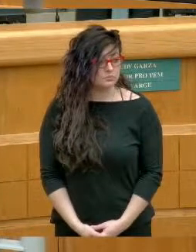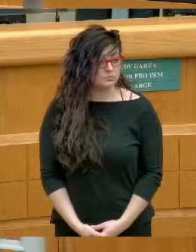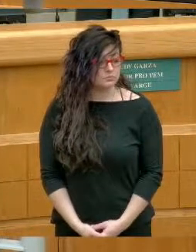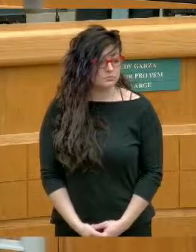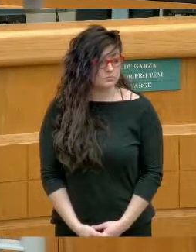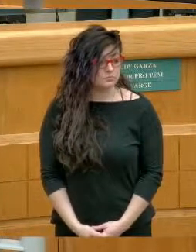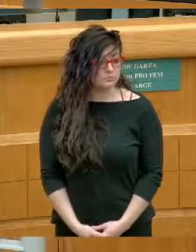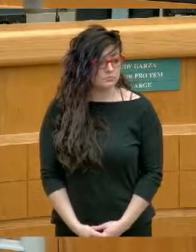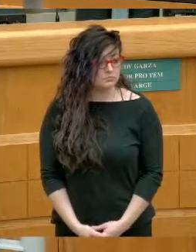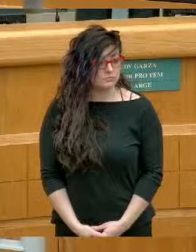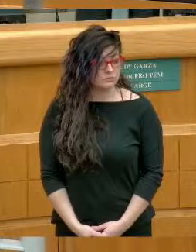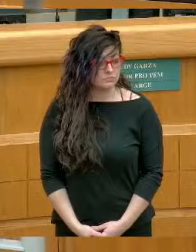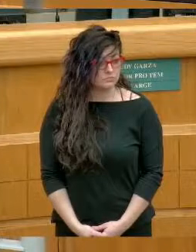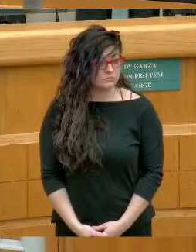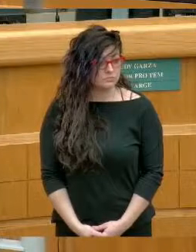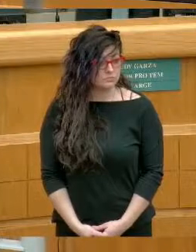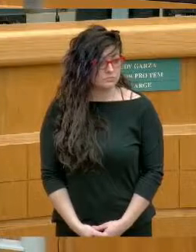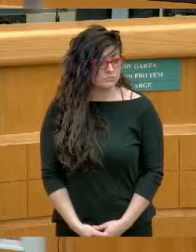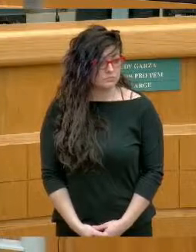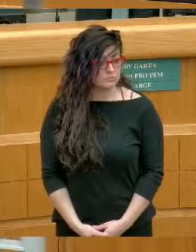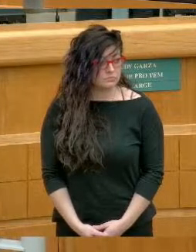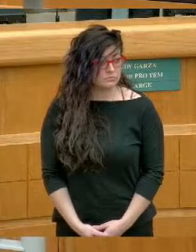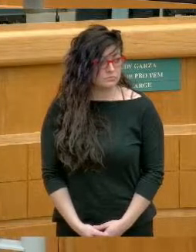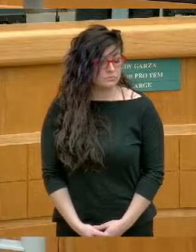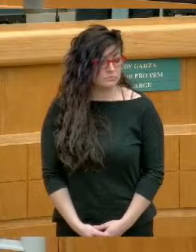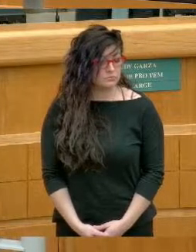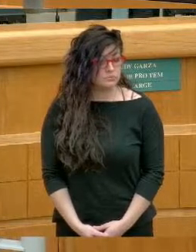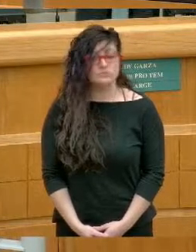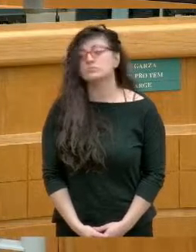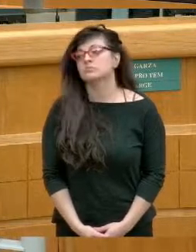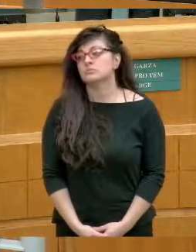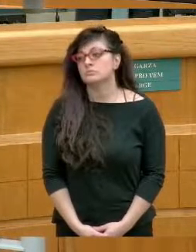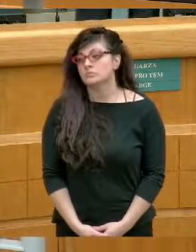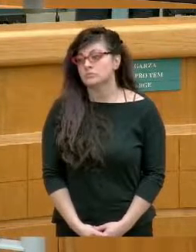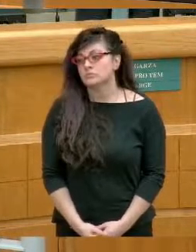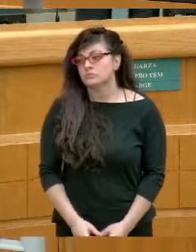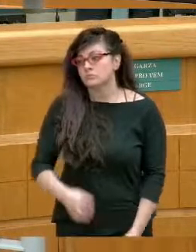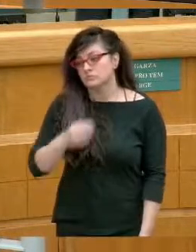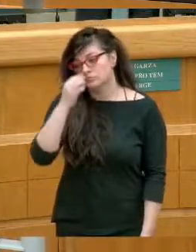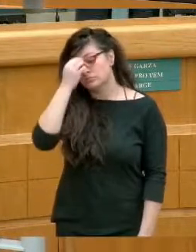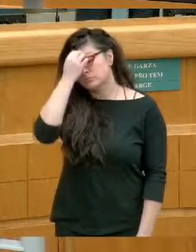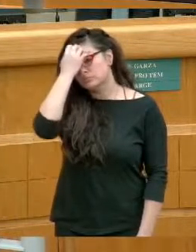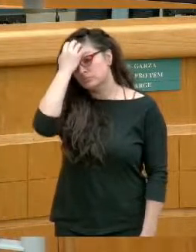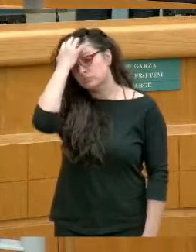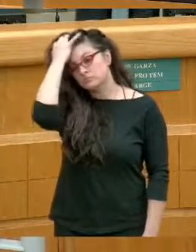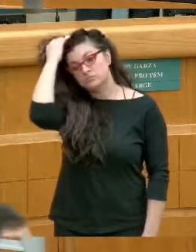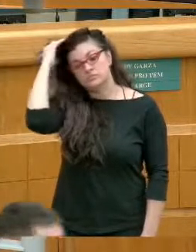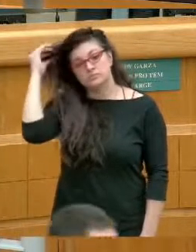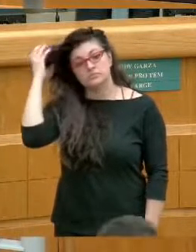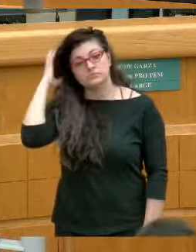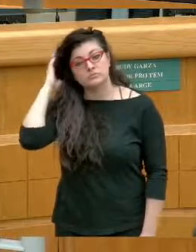361-353-9572 para hacer una cita. El próximo lunes 18 de mayo, negocios como gimnasios e instalaciones